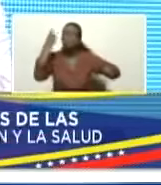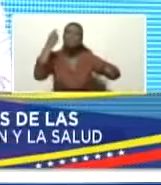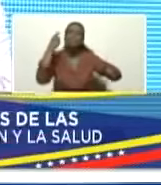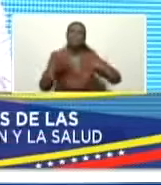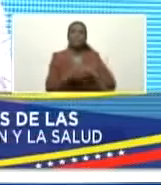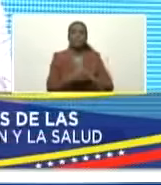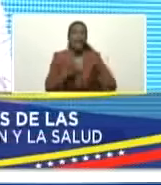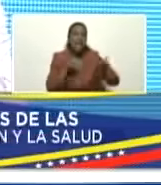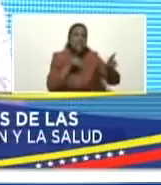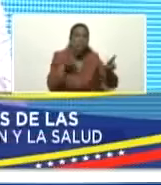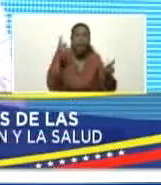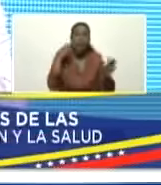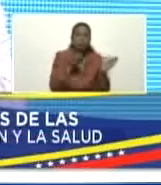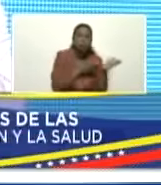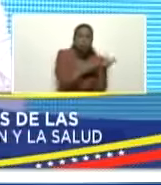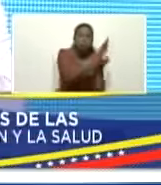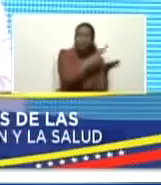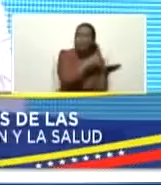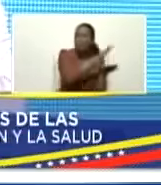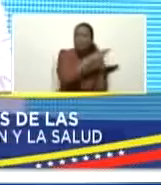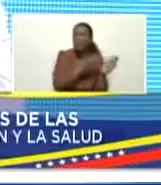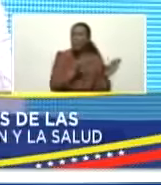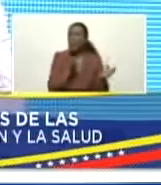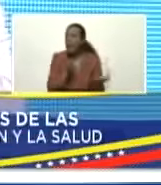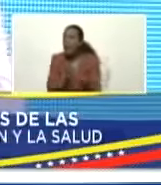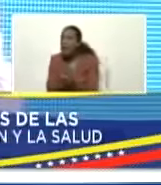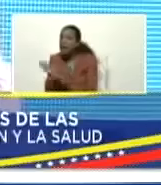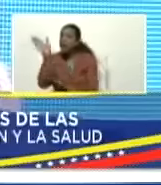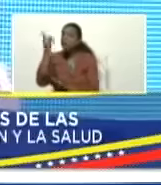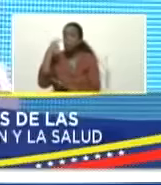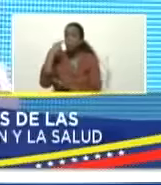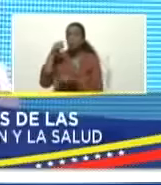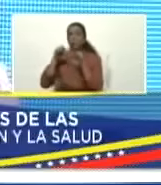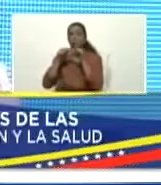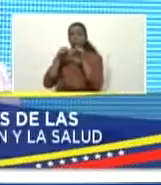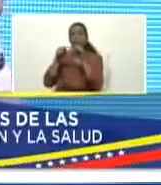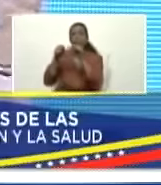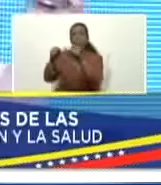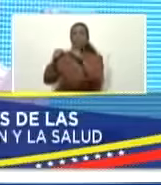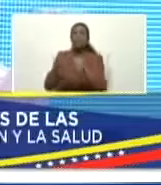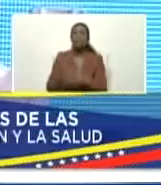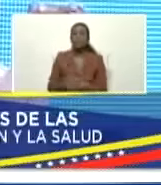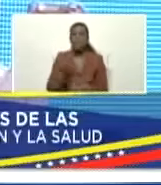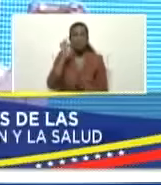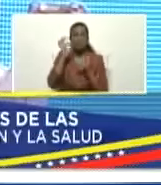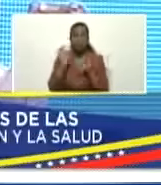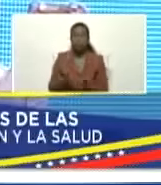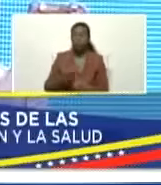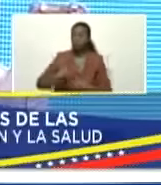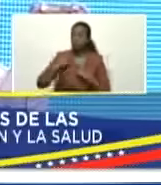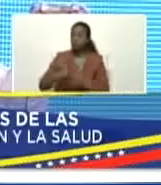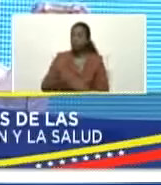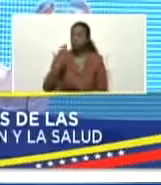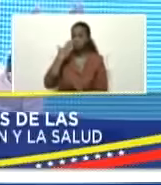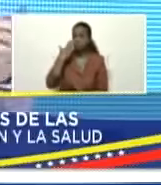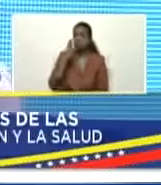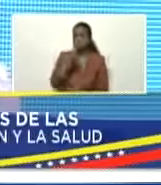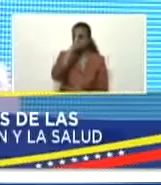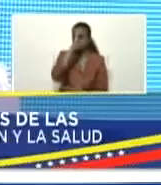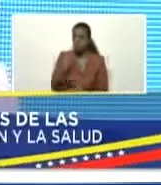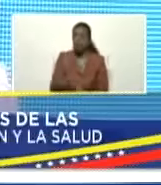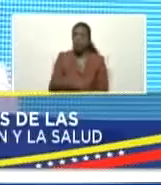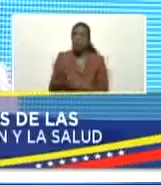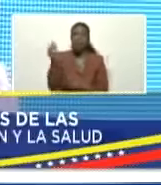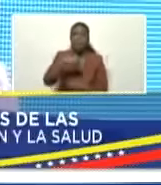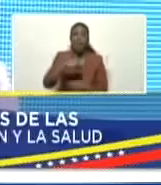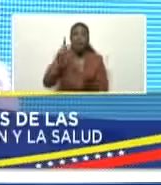Esa es la línea. Y en esa línea nos hemos mantenido de manera firme. ¿Ah? Me dice que llegaron